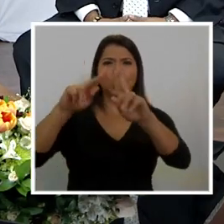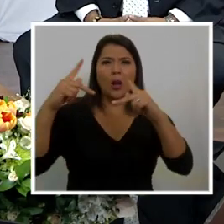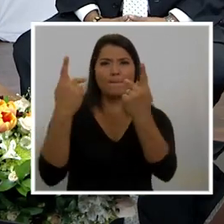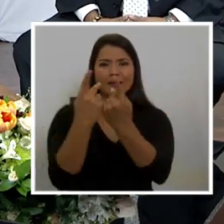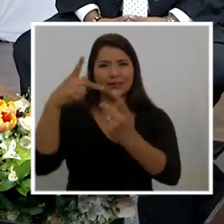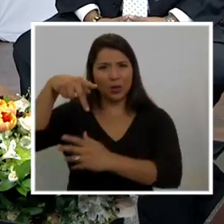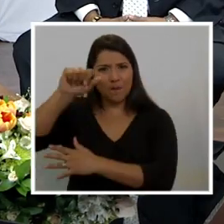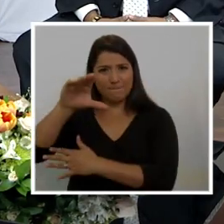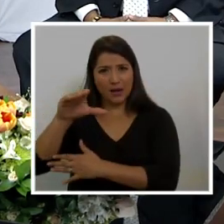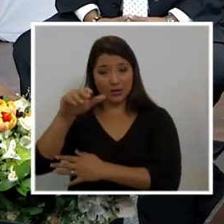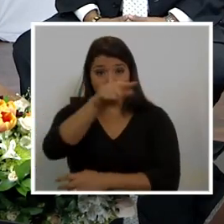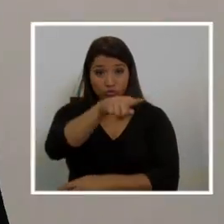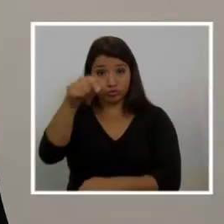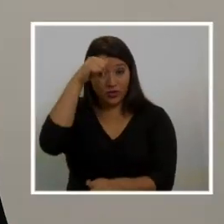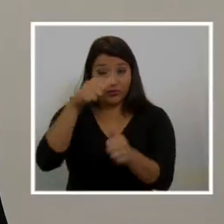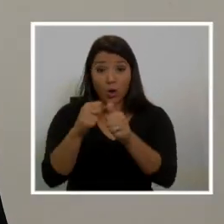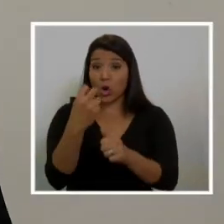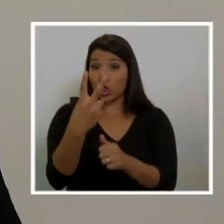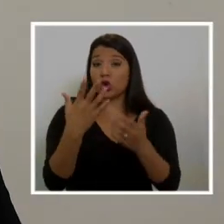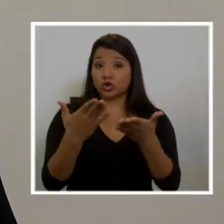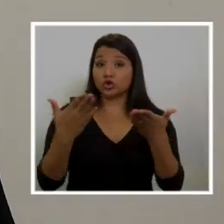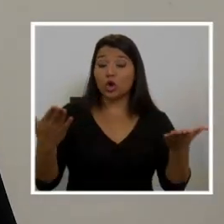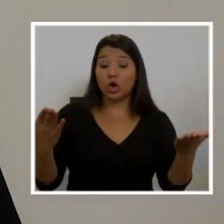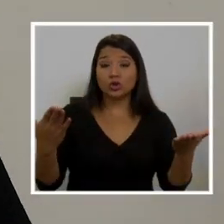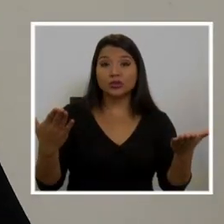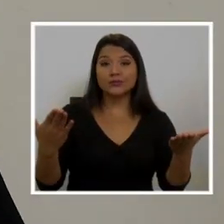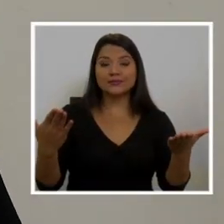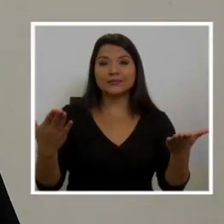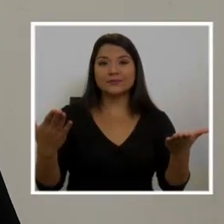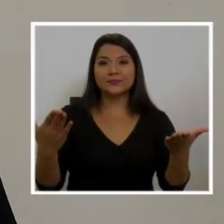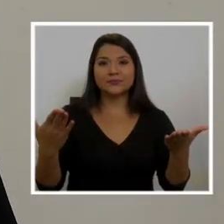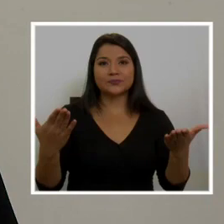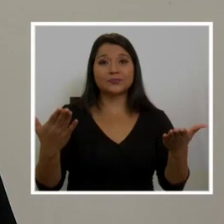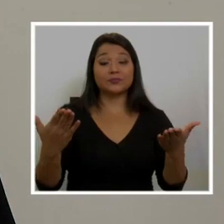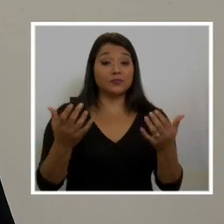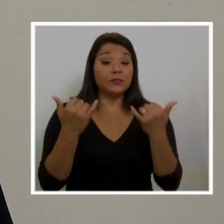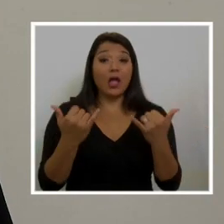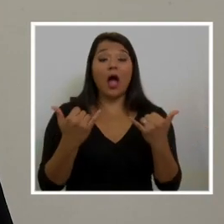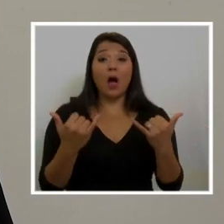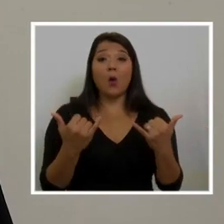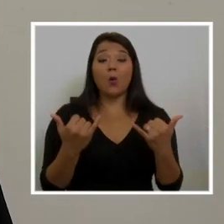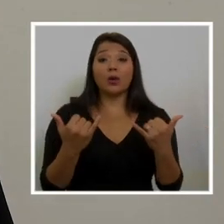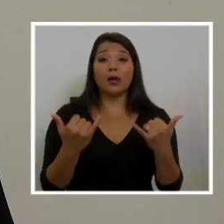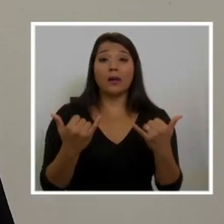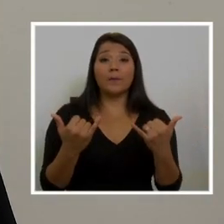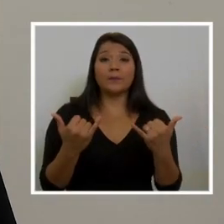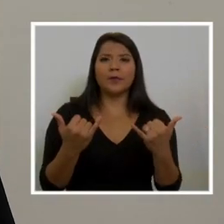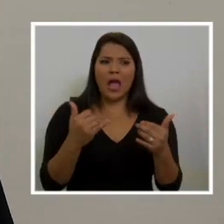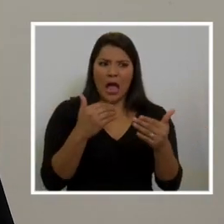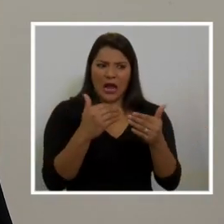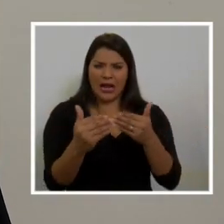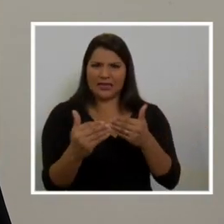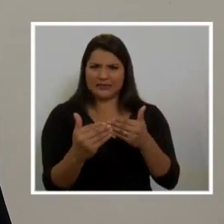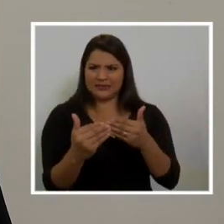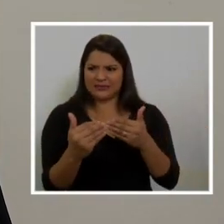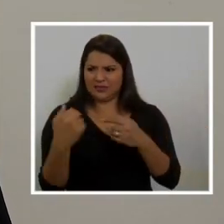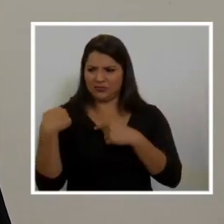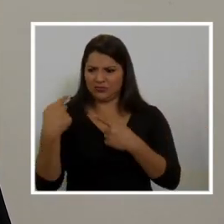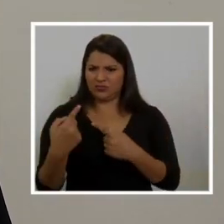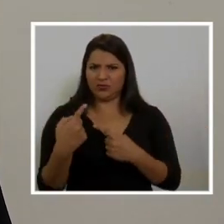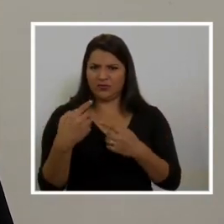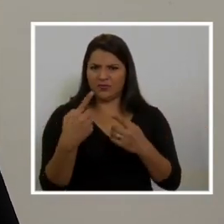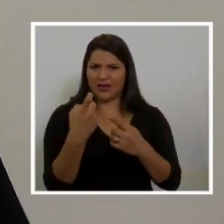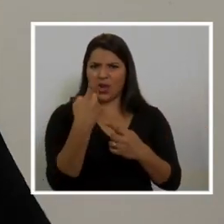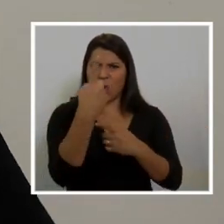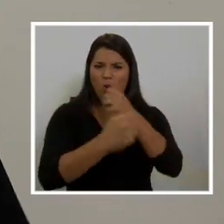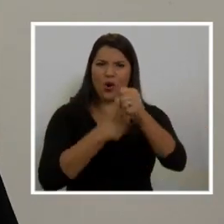dos cosas, ¿verdad? Volviendo al tema de la candidez y la ingenuidad. Estamos a casi un año de las elecciones